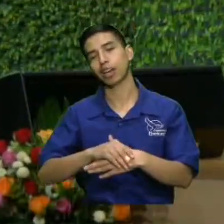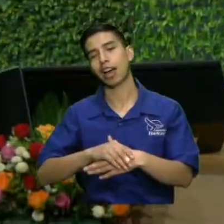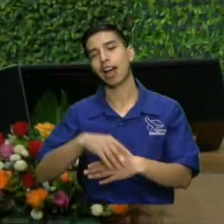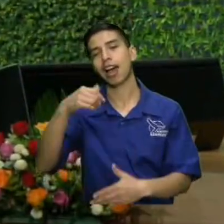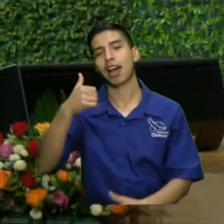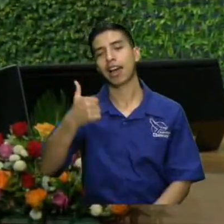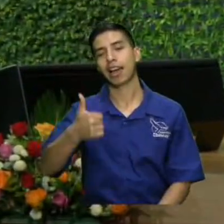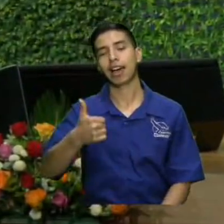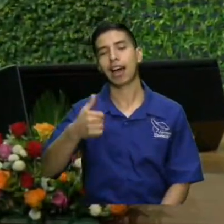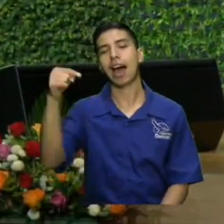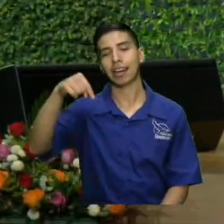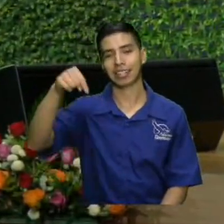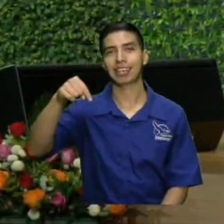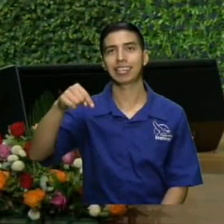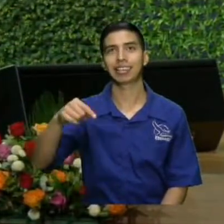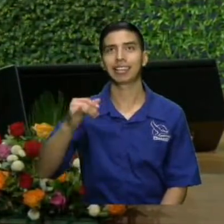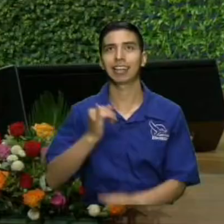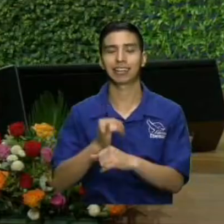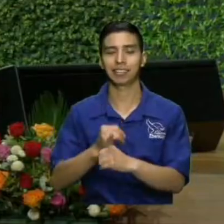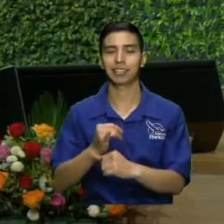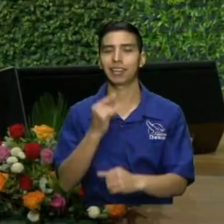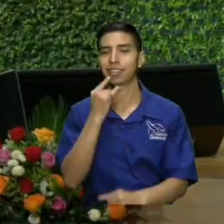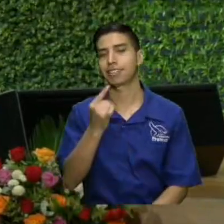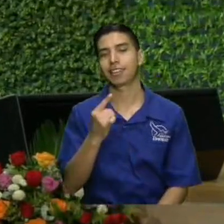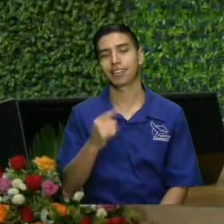Voy a seguir predicando desde aquí, hermano.